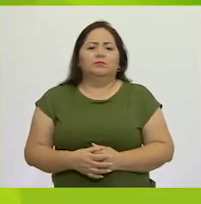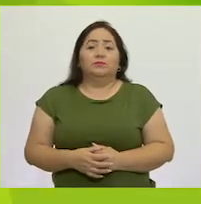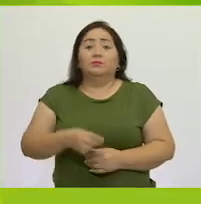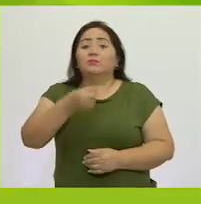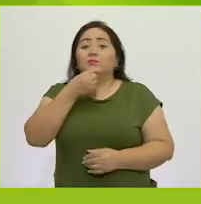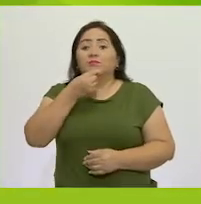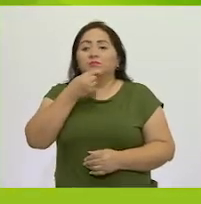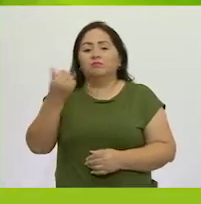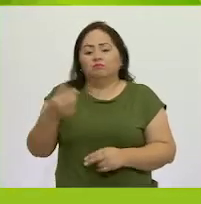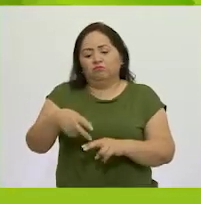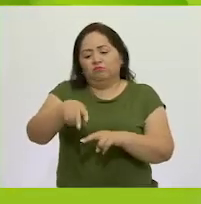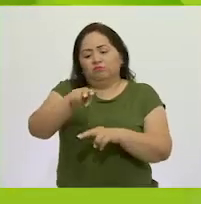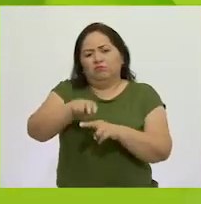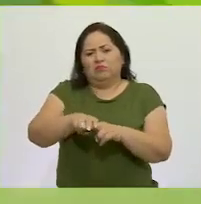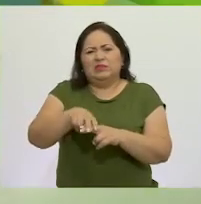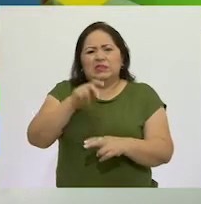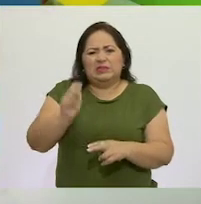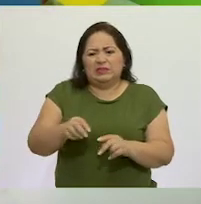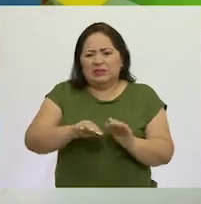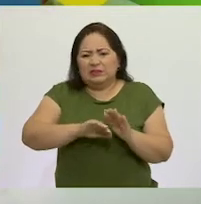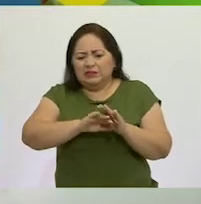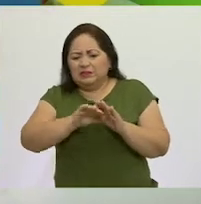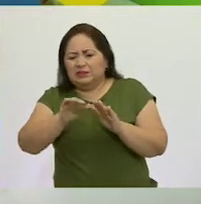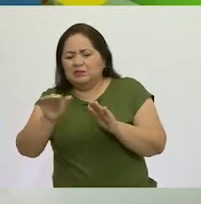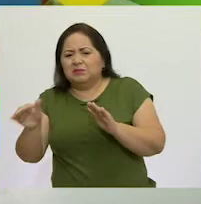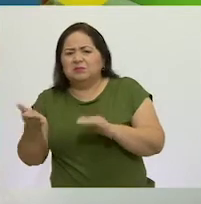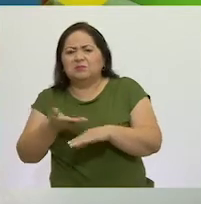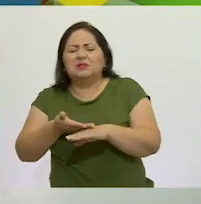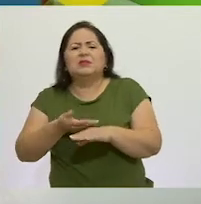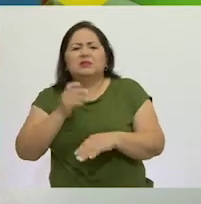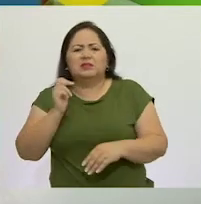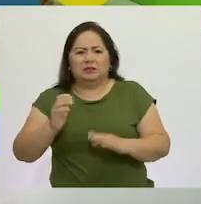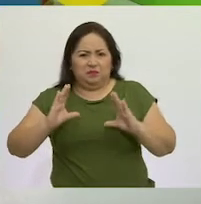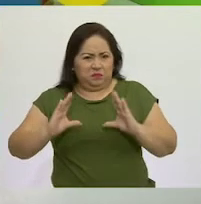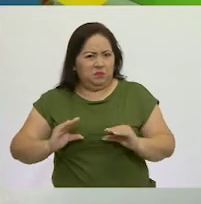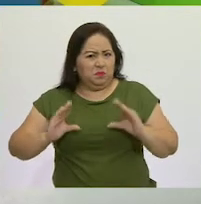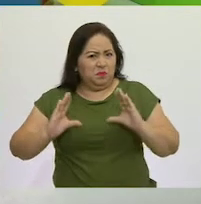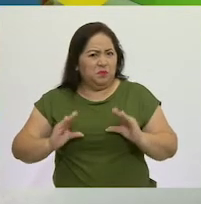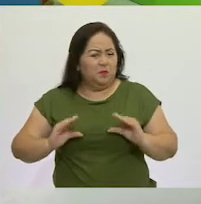El niño está sentado sobre algo que me parece que es una almohada.